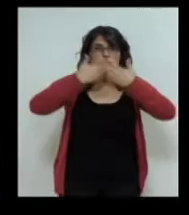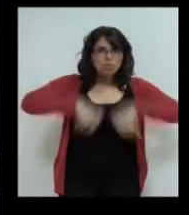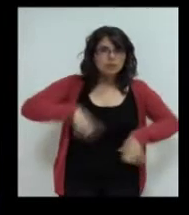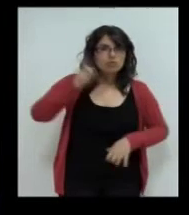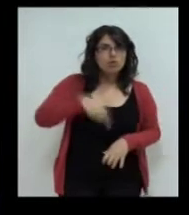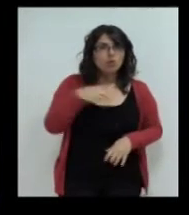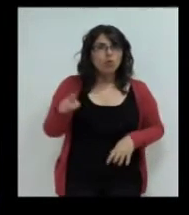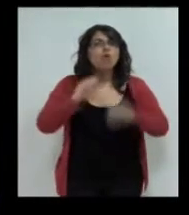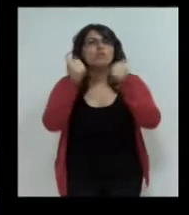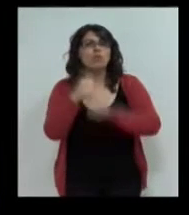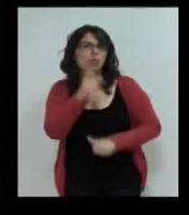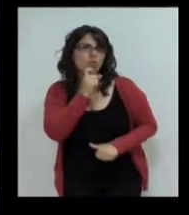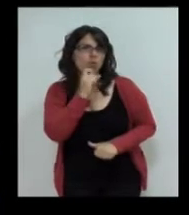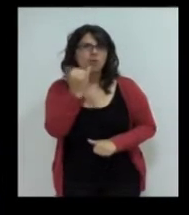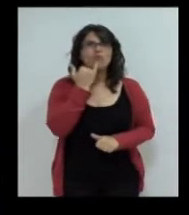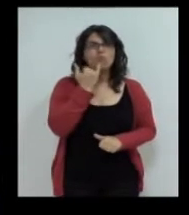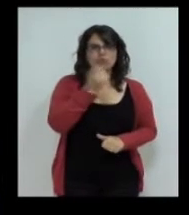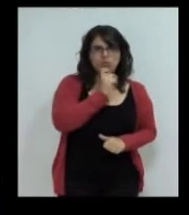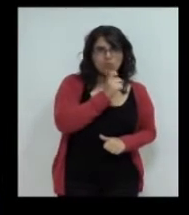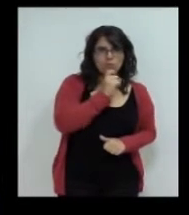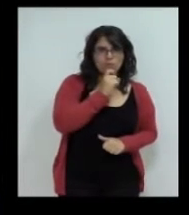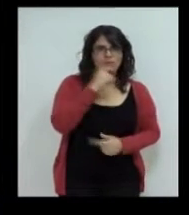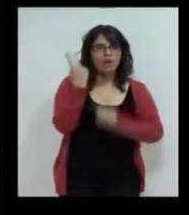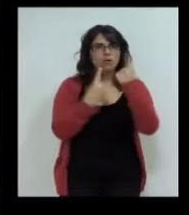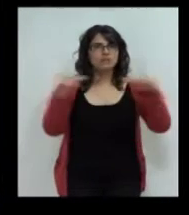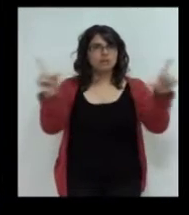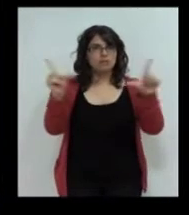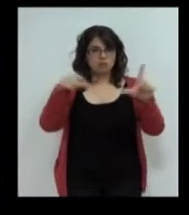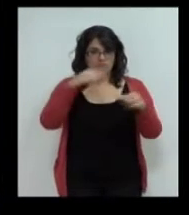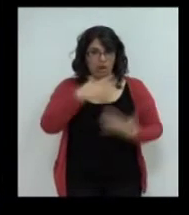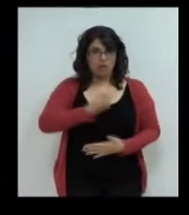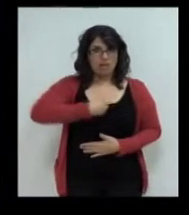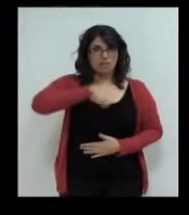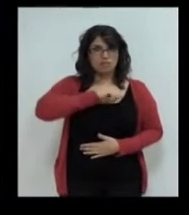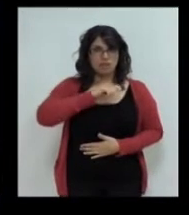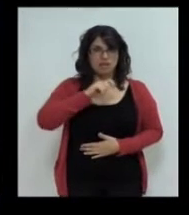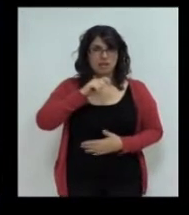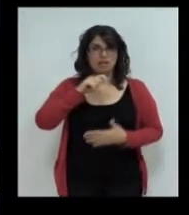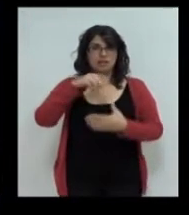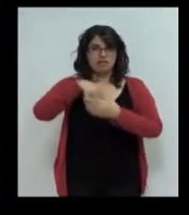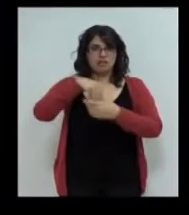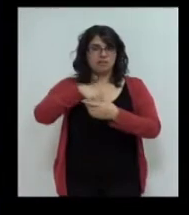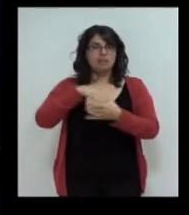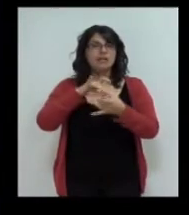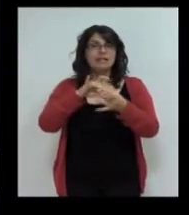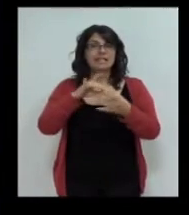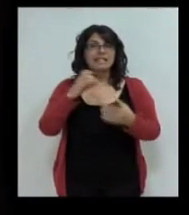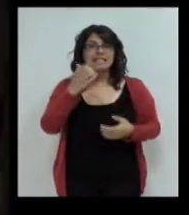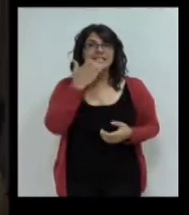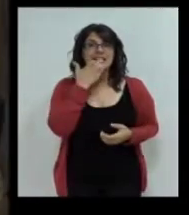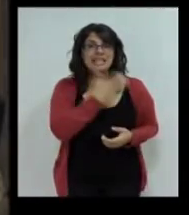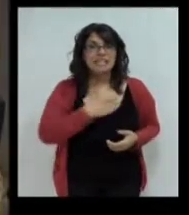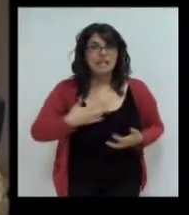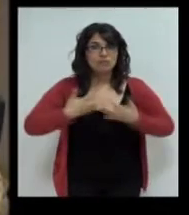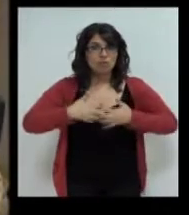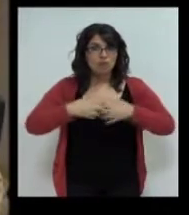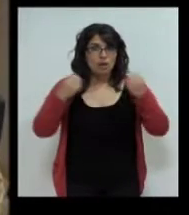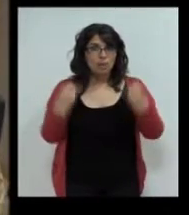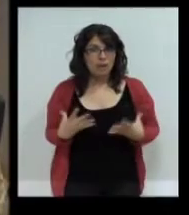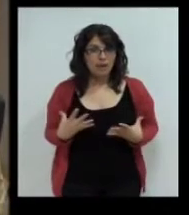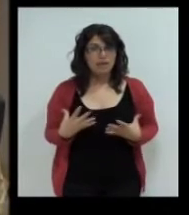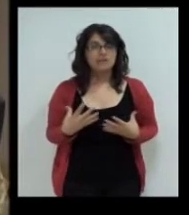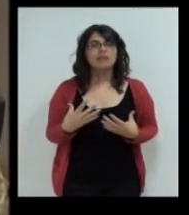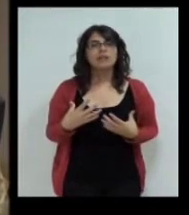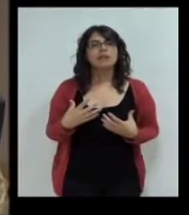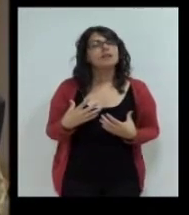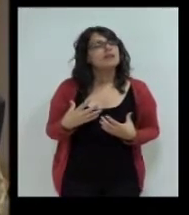¿cómo se hace? Los idiomas. Hay televisores ahora mismo en España para televisión interactiva, los HbbTV, que para si quieres que funcionen en HbbTV, que son